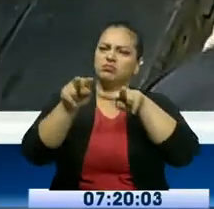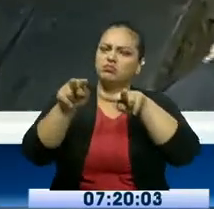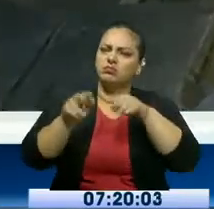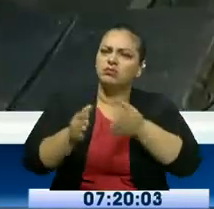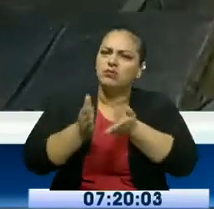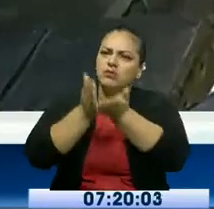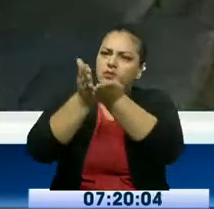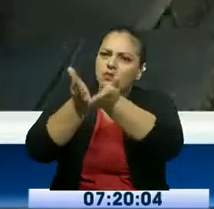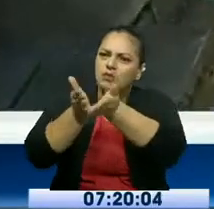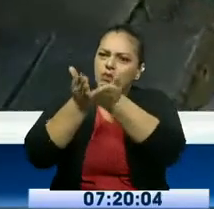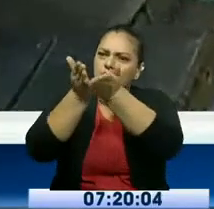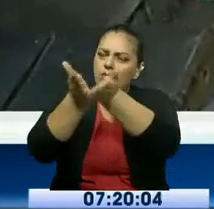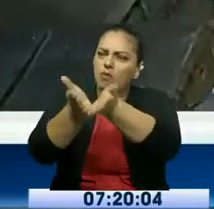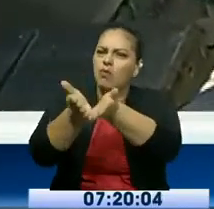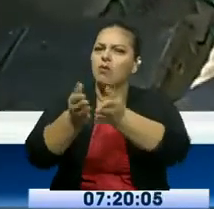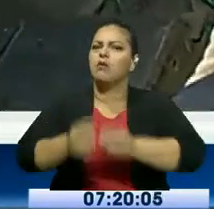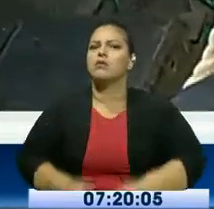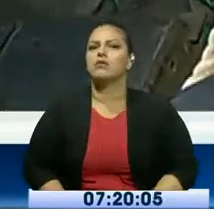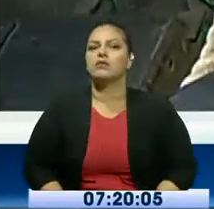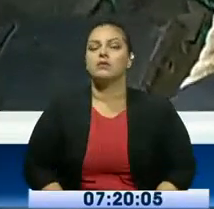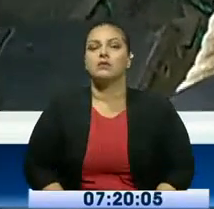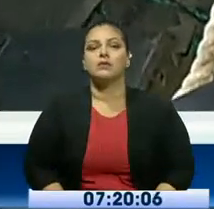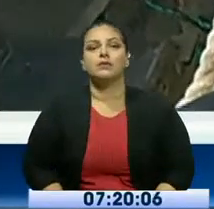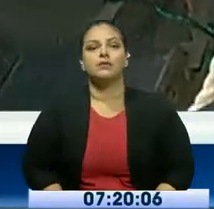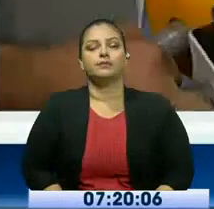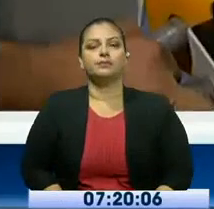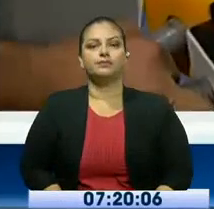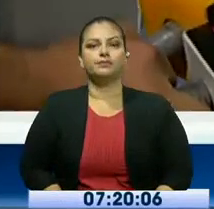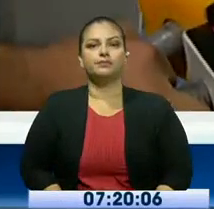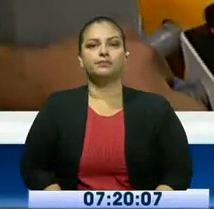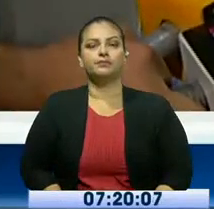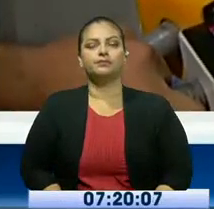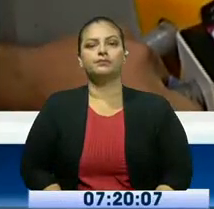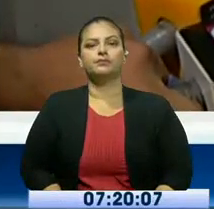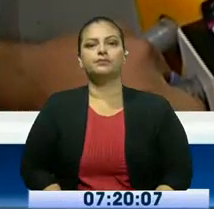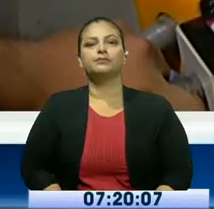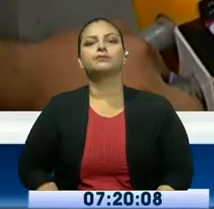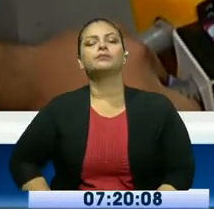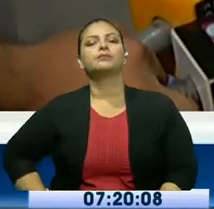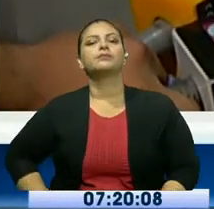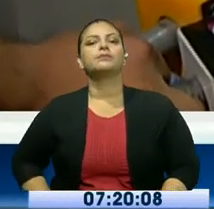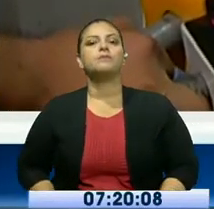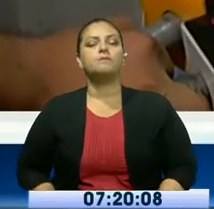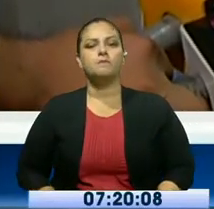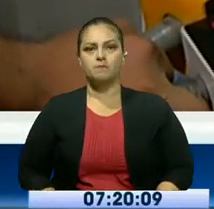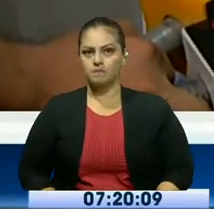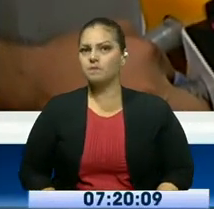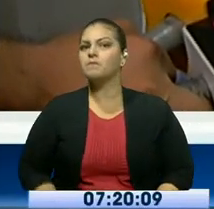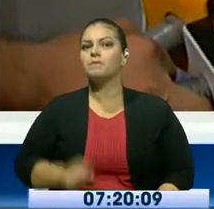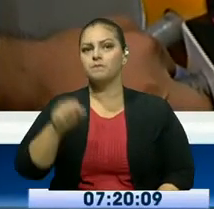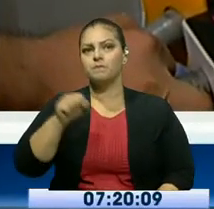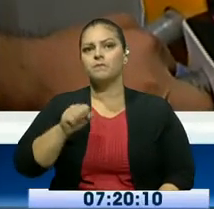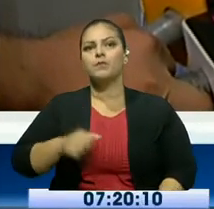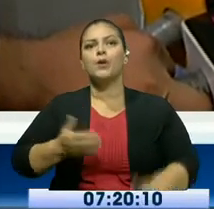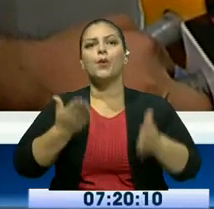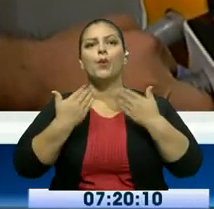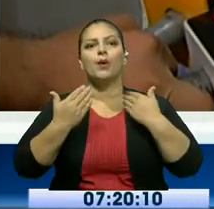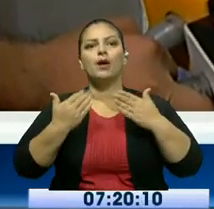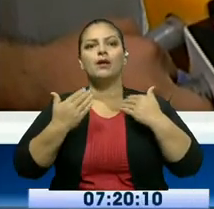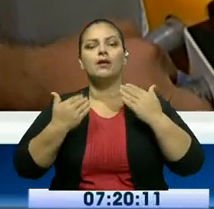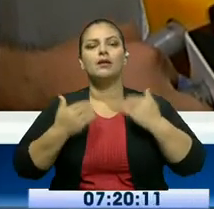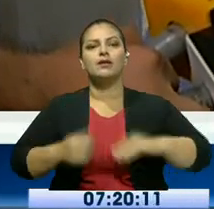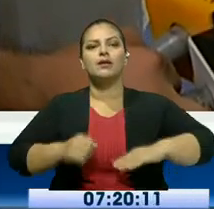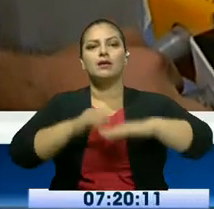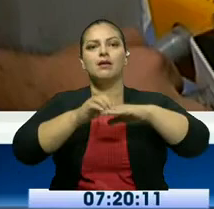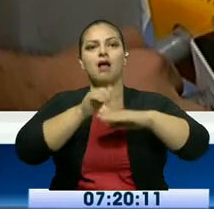de cuarentena. De la información preliminar que tenemos es que la intercepción se ha hecho en el Golfo de aquí de Guayaquil. En